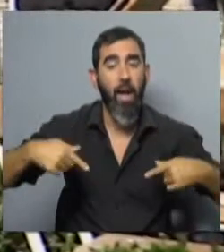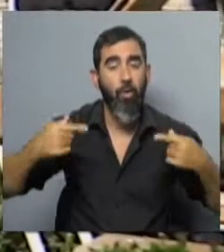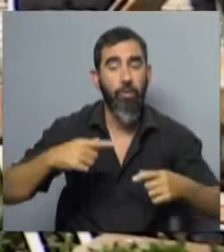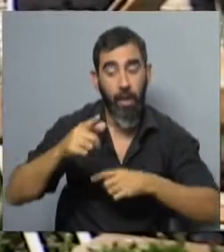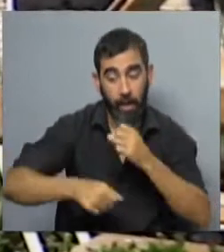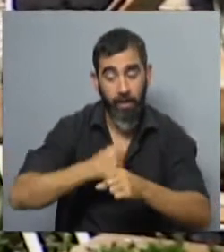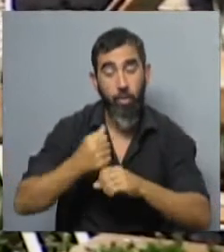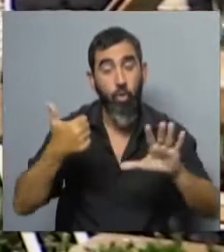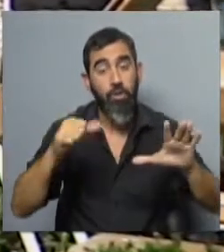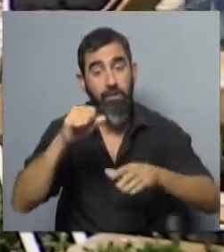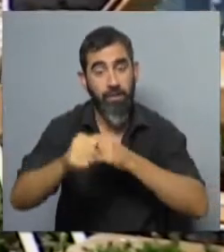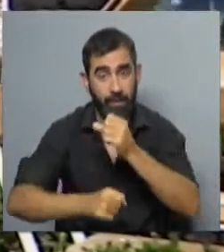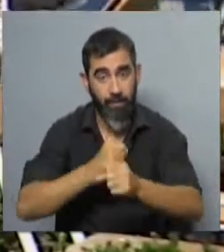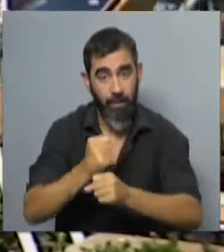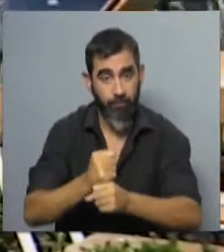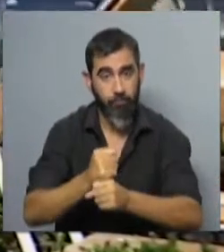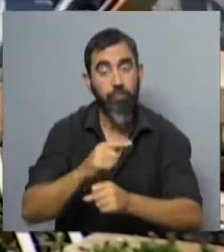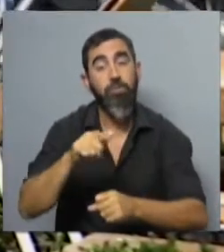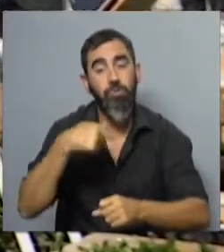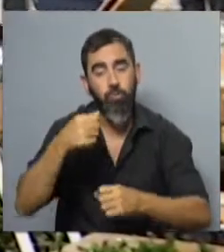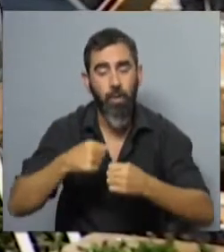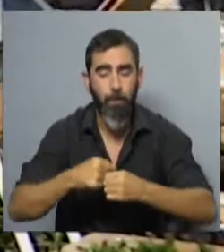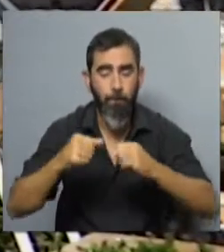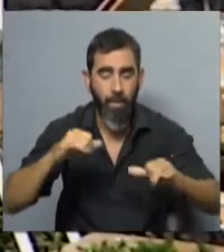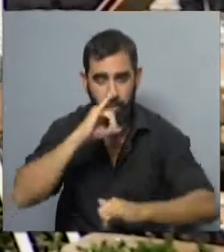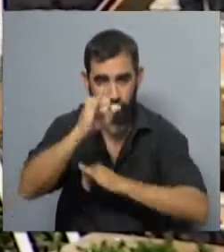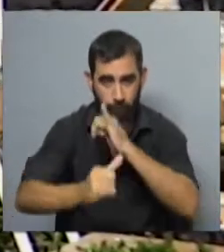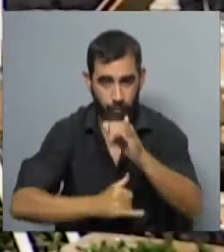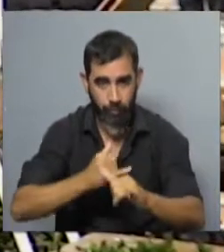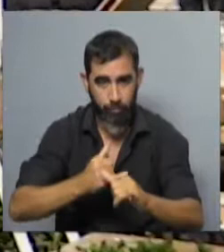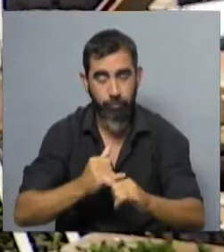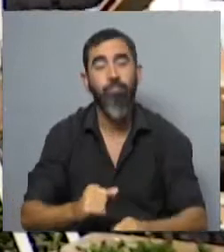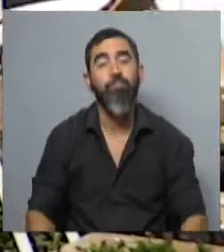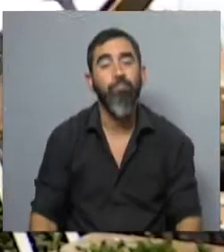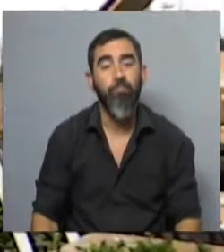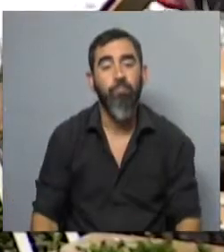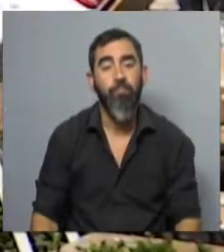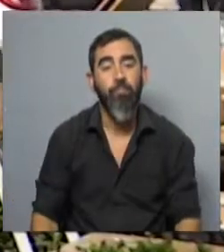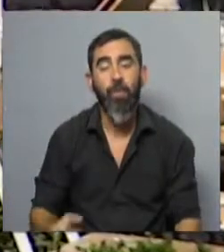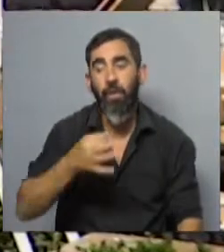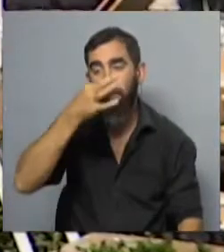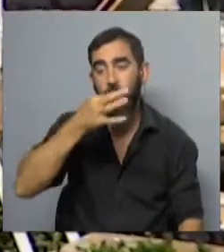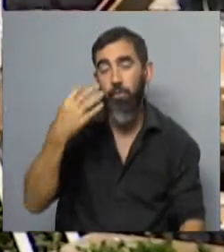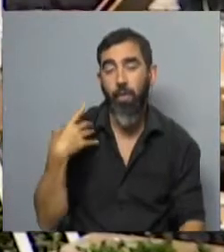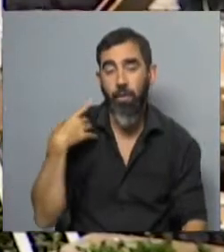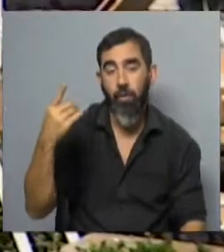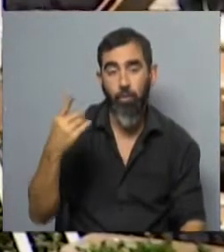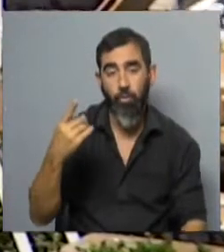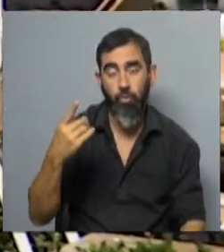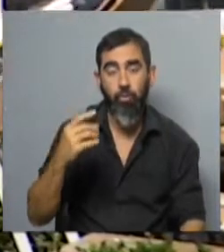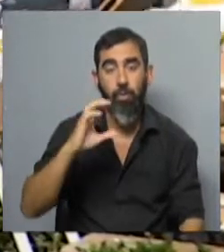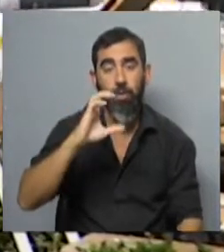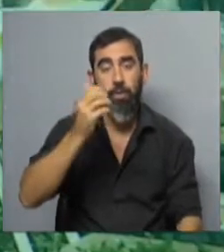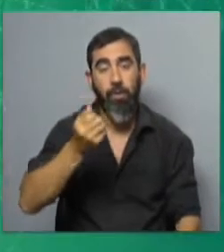año 60 años. En instantes estamos ampliando la información con las declaraciones del director de la Comedia Nacional,